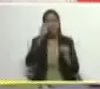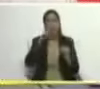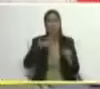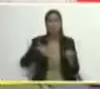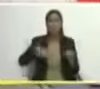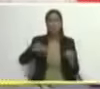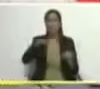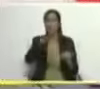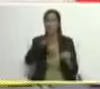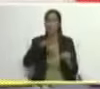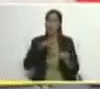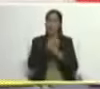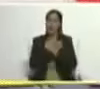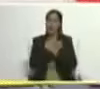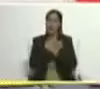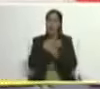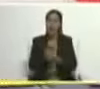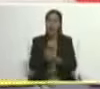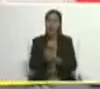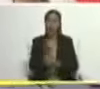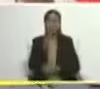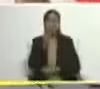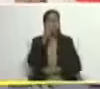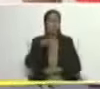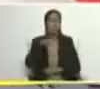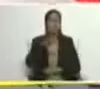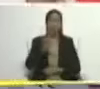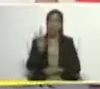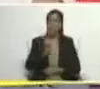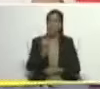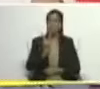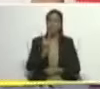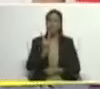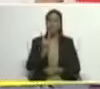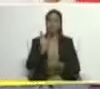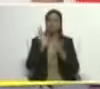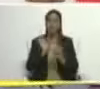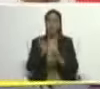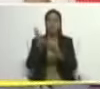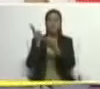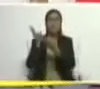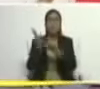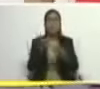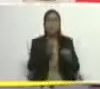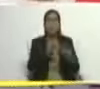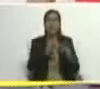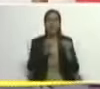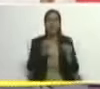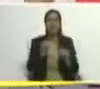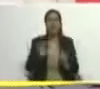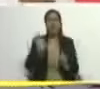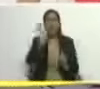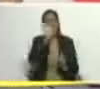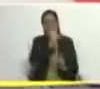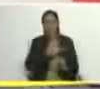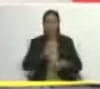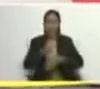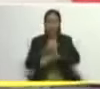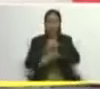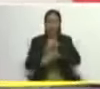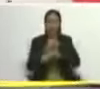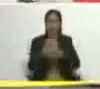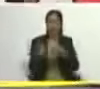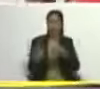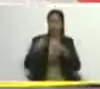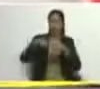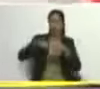hermoso y amado pueblo de Venezuela, darle la bienvenida a los países, gobiernos integrantes del ALBA